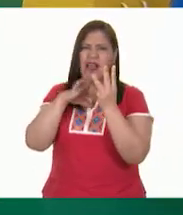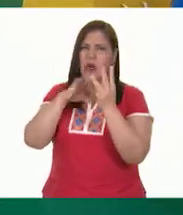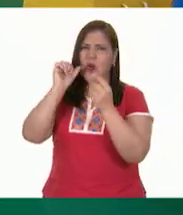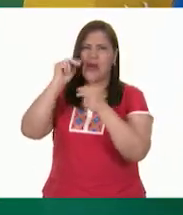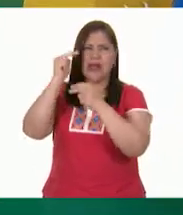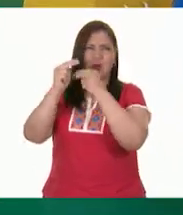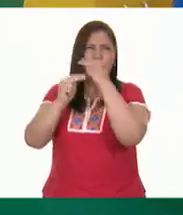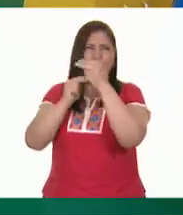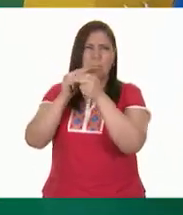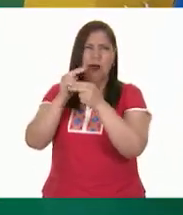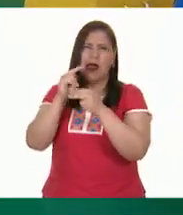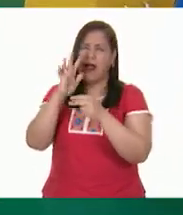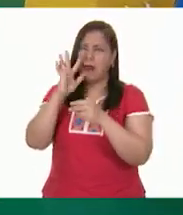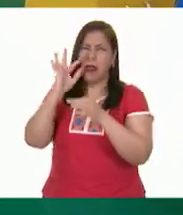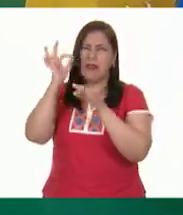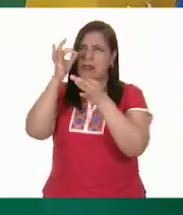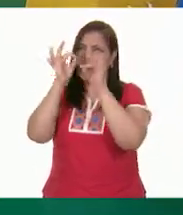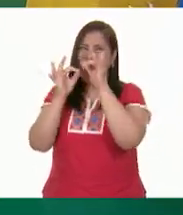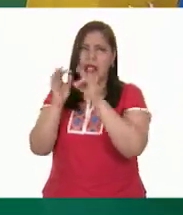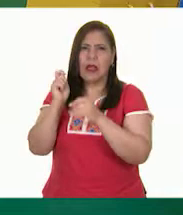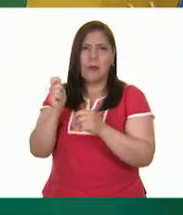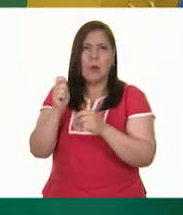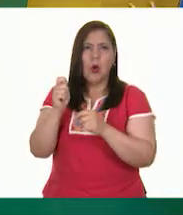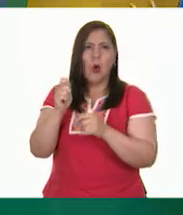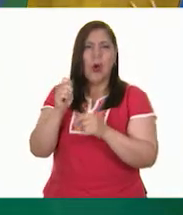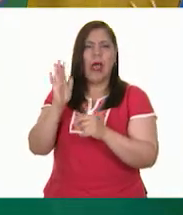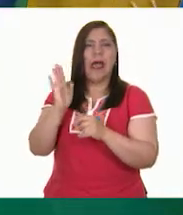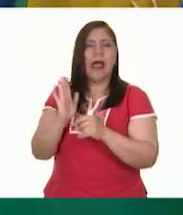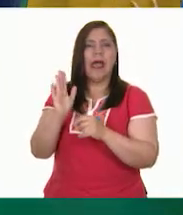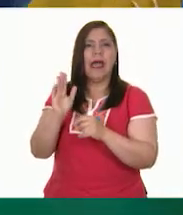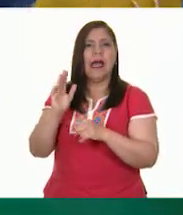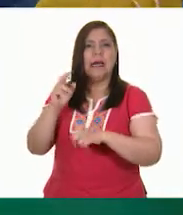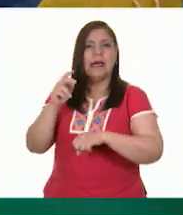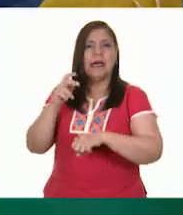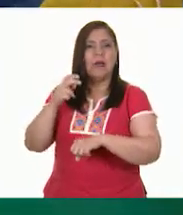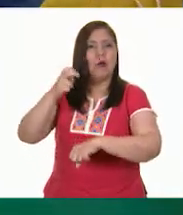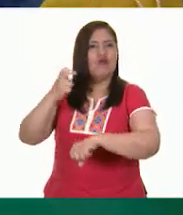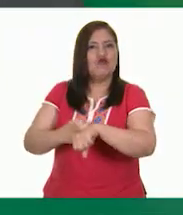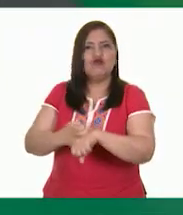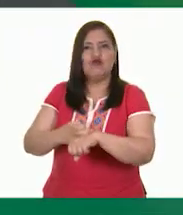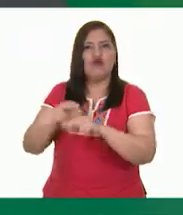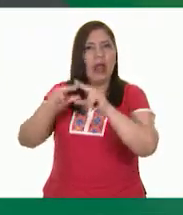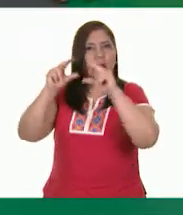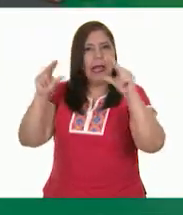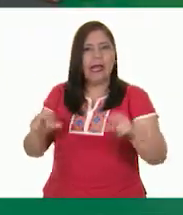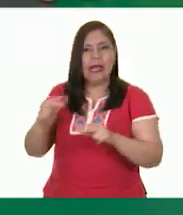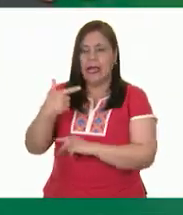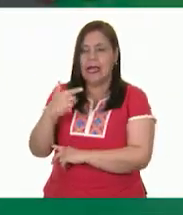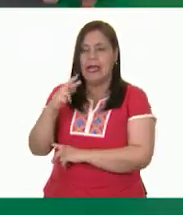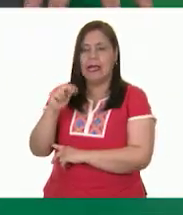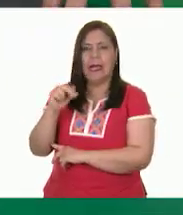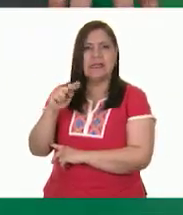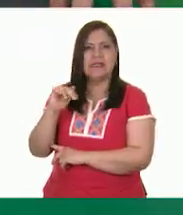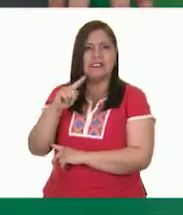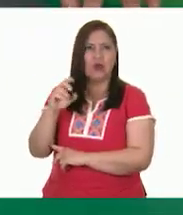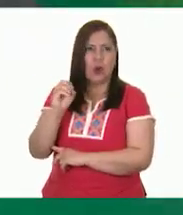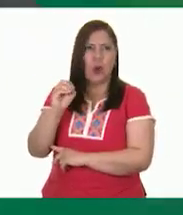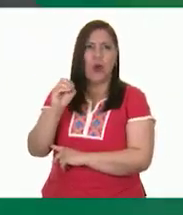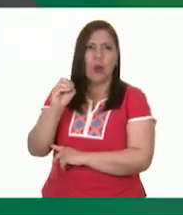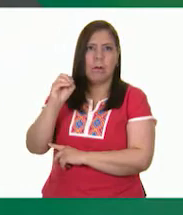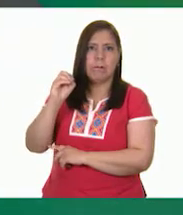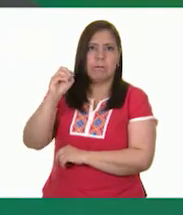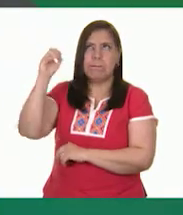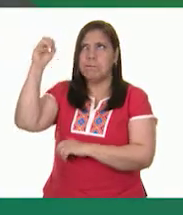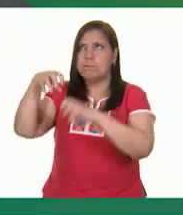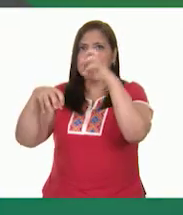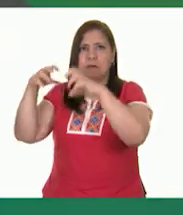bolitas... ¡Ay, son cayendo como granizos! ¡Como granizo! ¡Exacto! Oye, que también cae de la nube. ¿Entonces